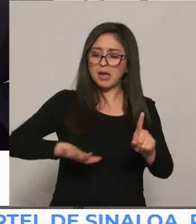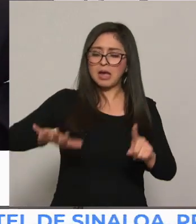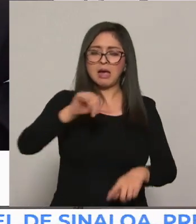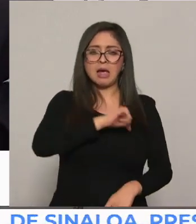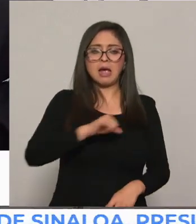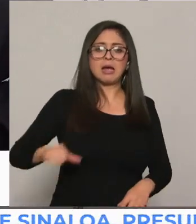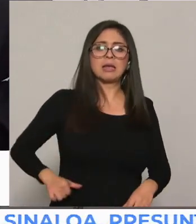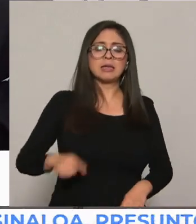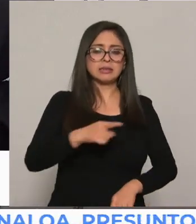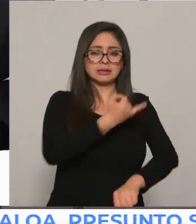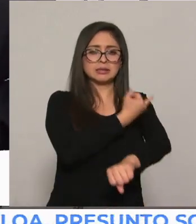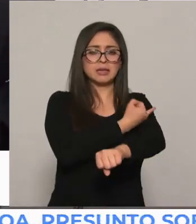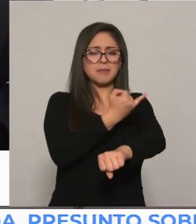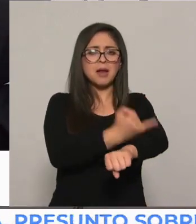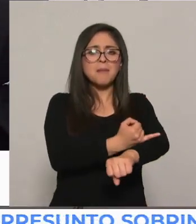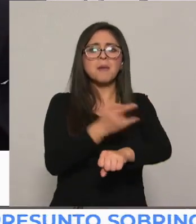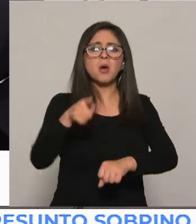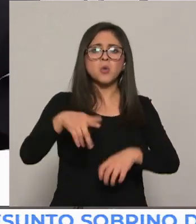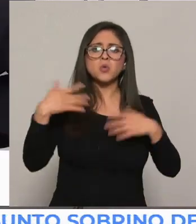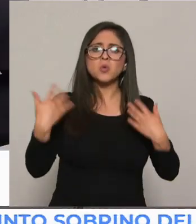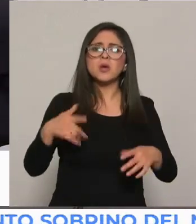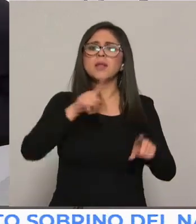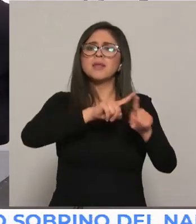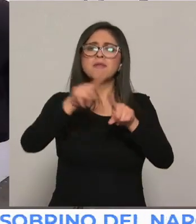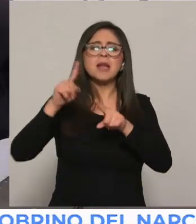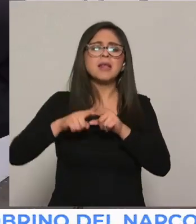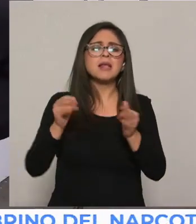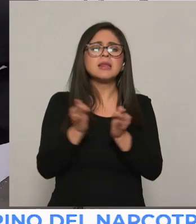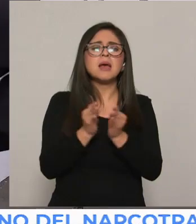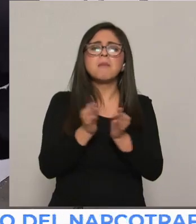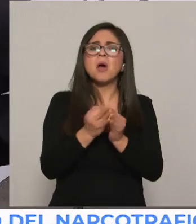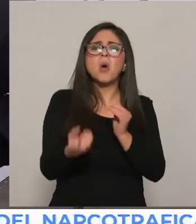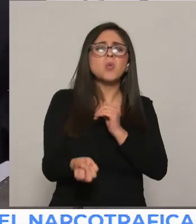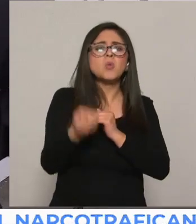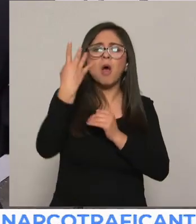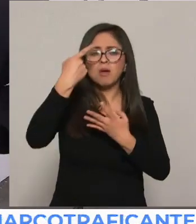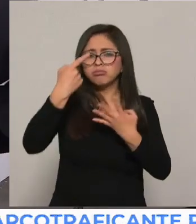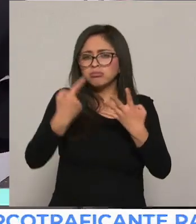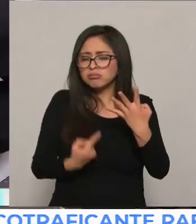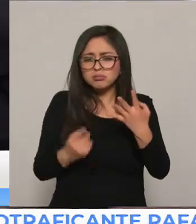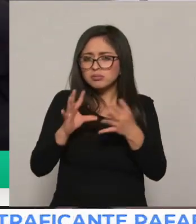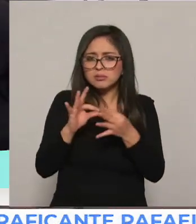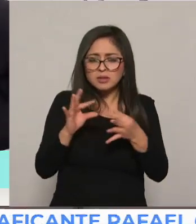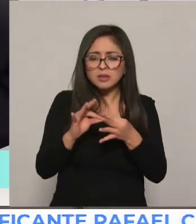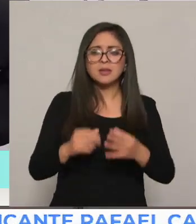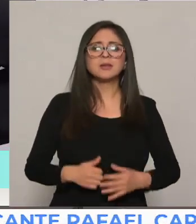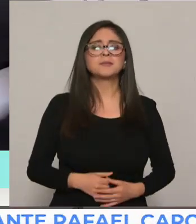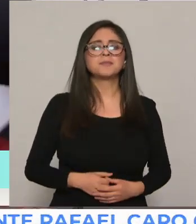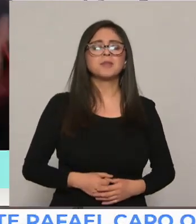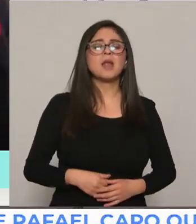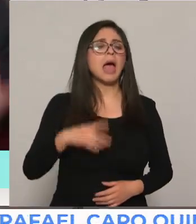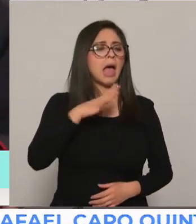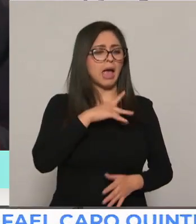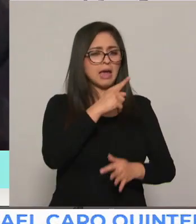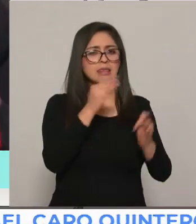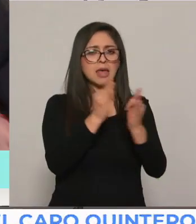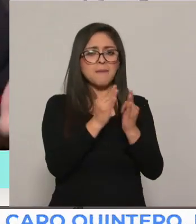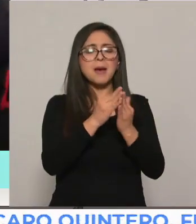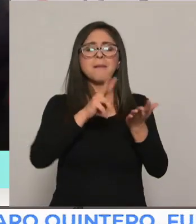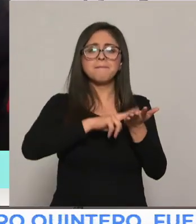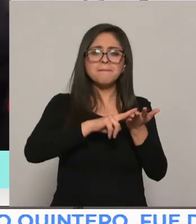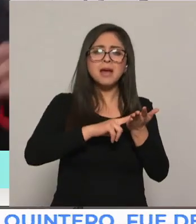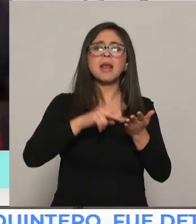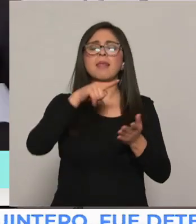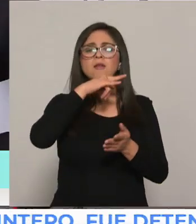variedad de tamales. Platícanos un poquito de la variedad que tenemos. Bueno, pues tenemos desde los tradicionales, que es verde,